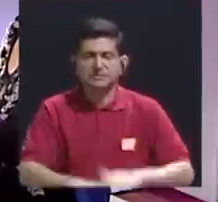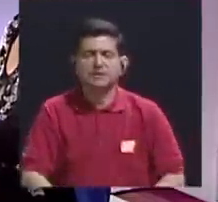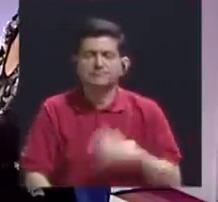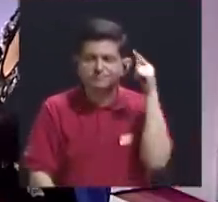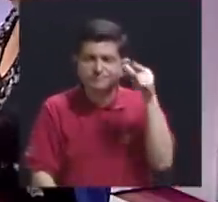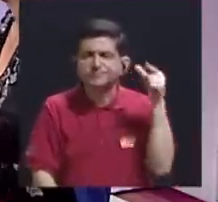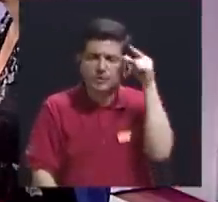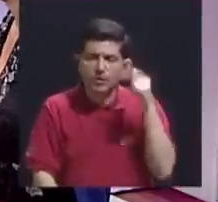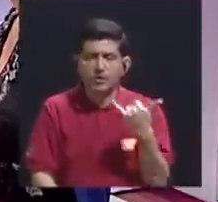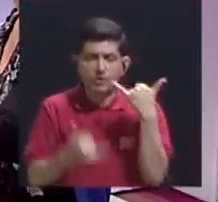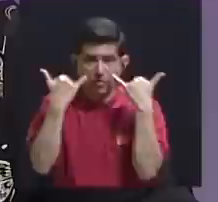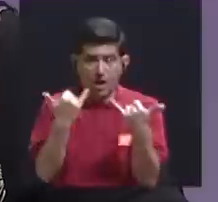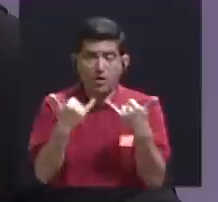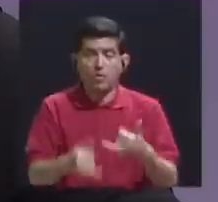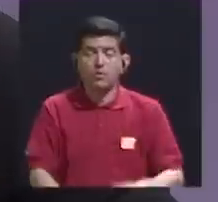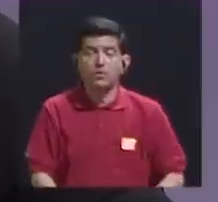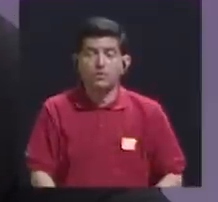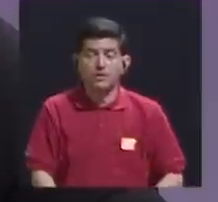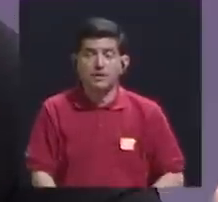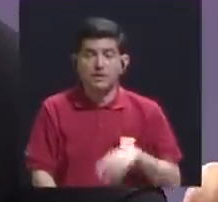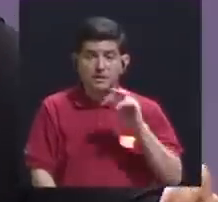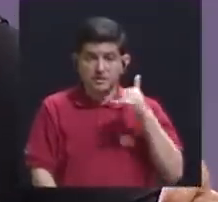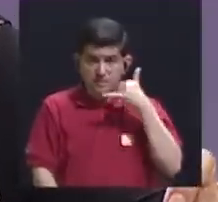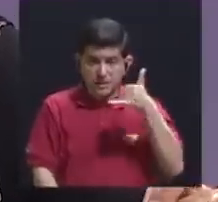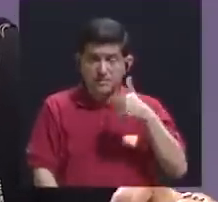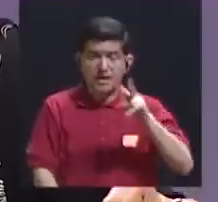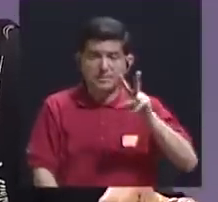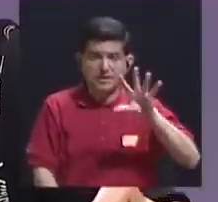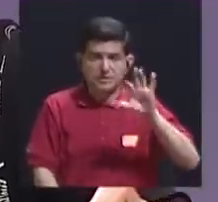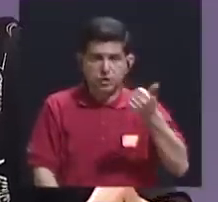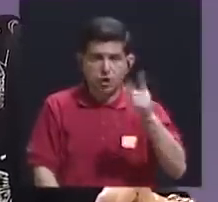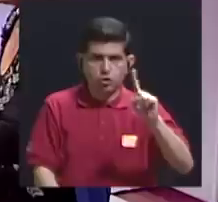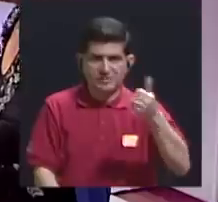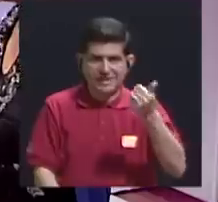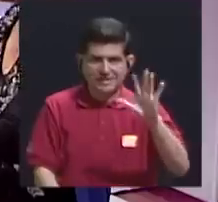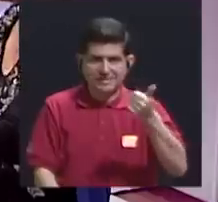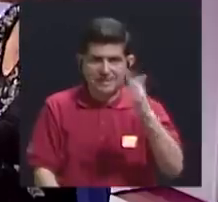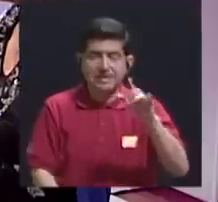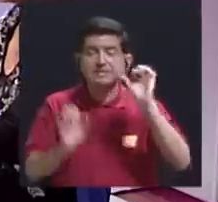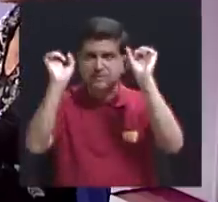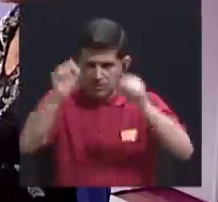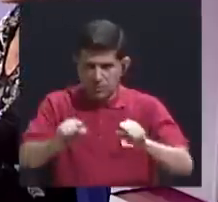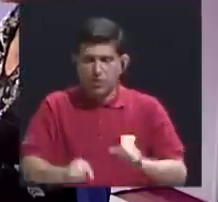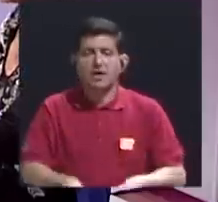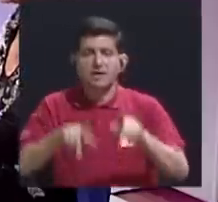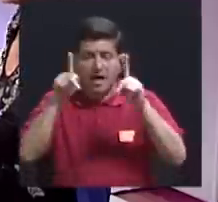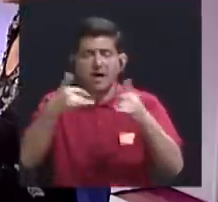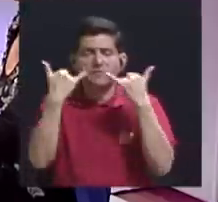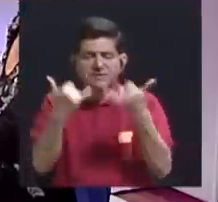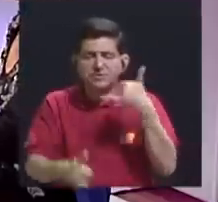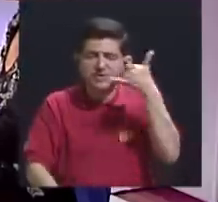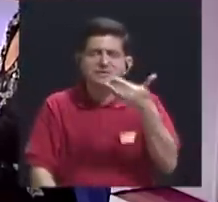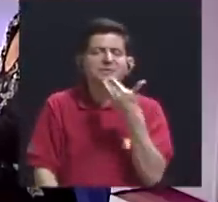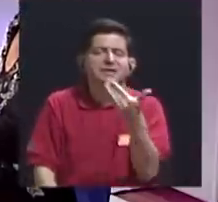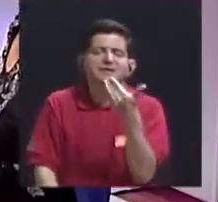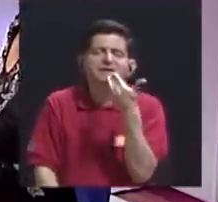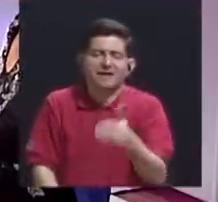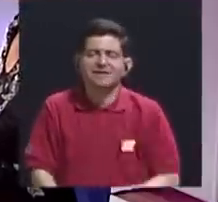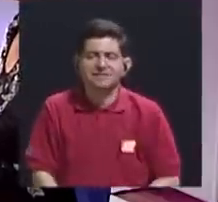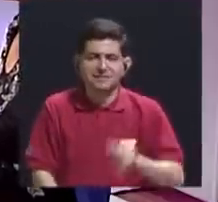supuesto estamos en vivo puede llamarnos al 25 11 15 15 y les agradecemos a quienes ya nos están llamando